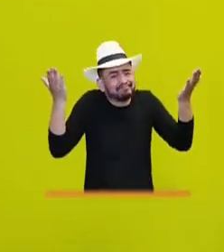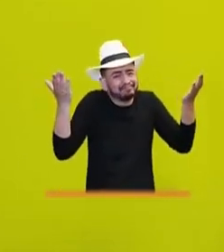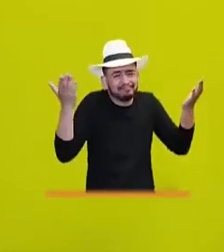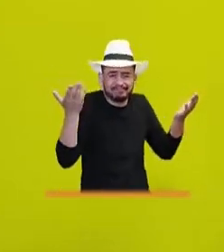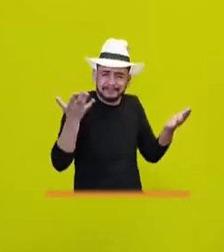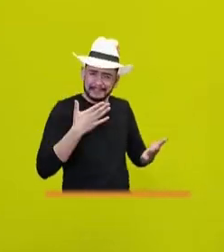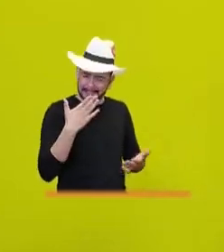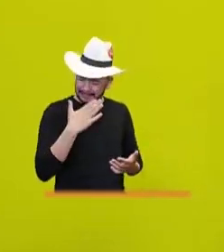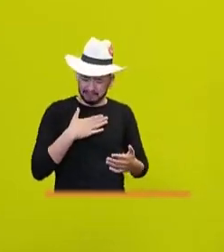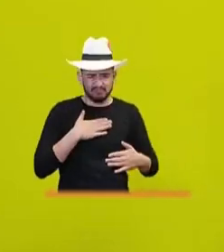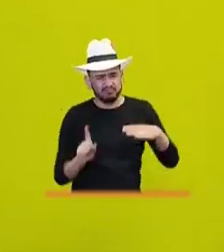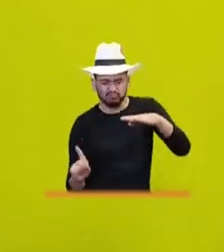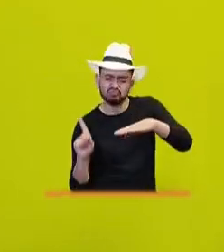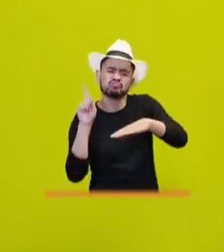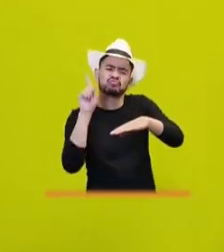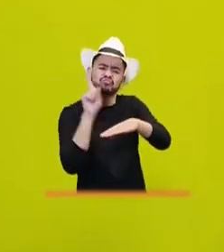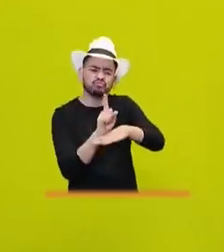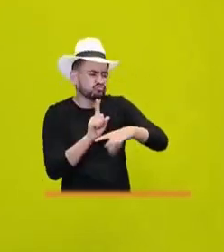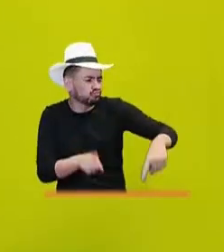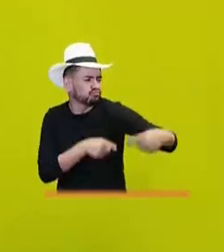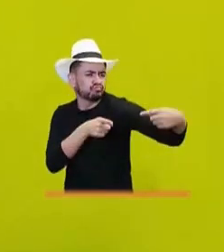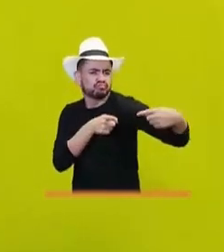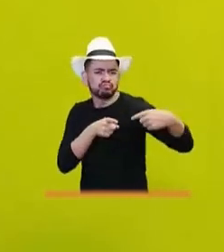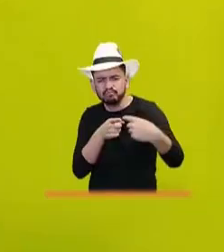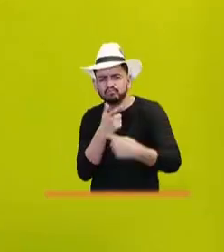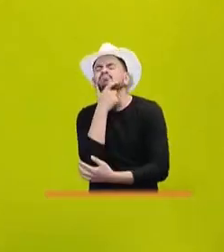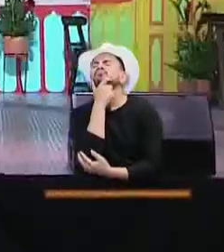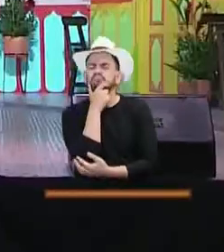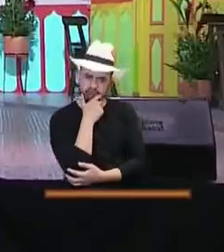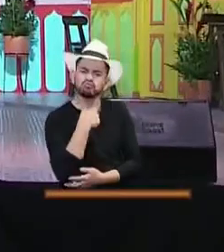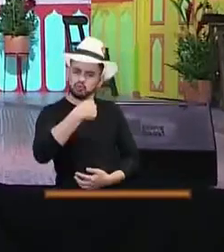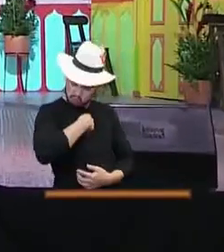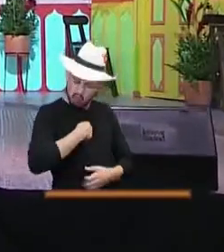la final en esta noche es posible.